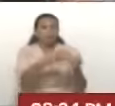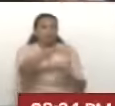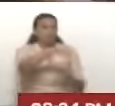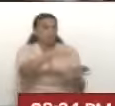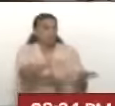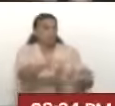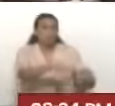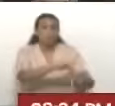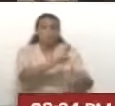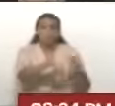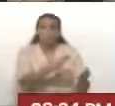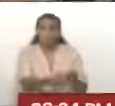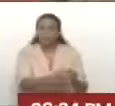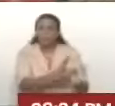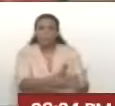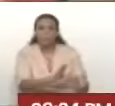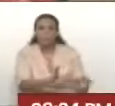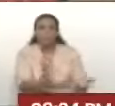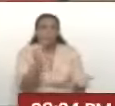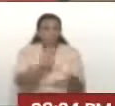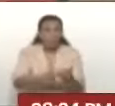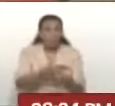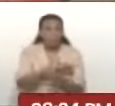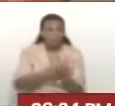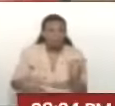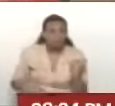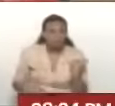títeres, no volverán.